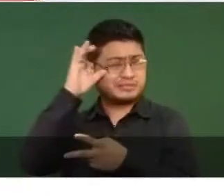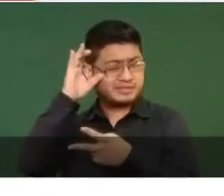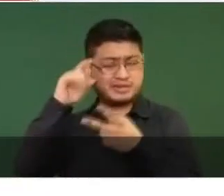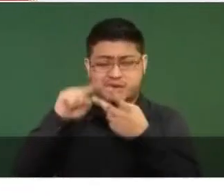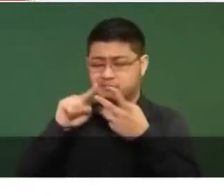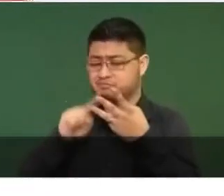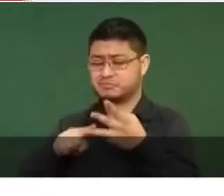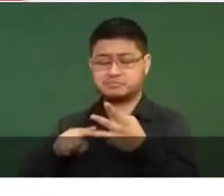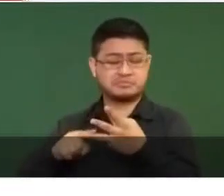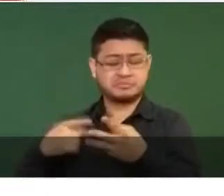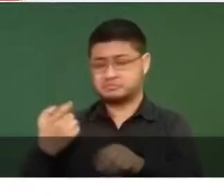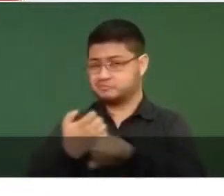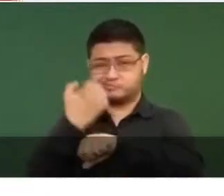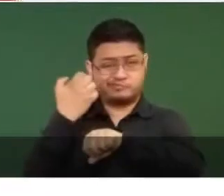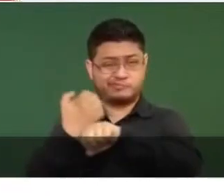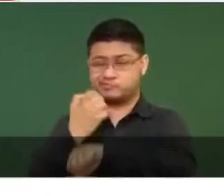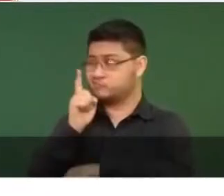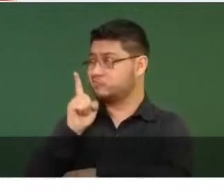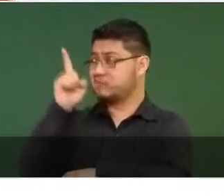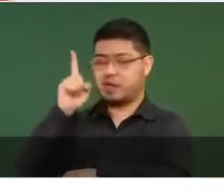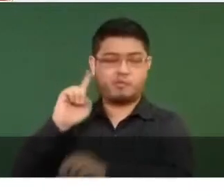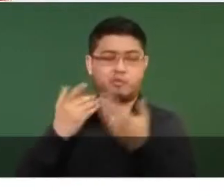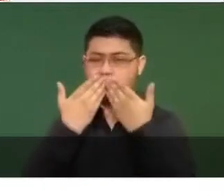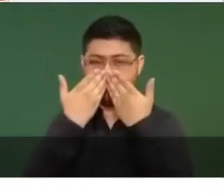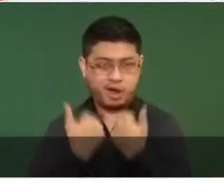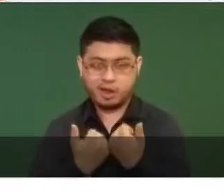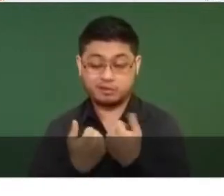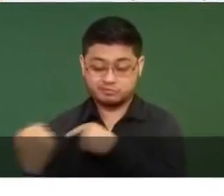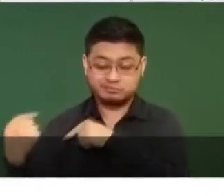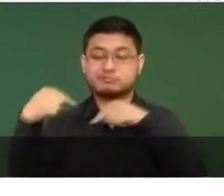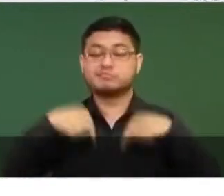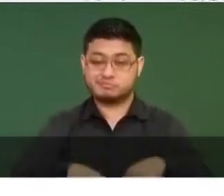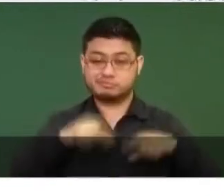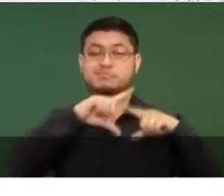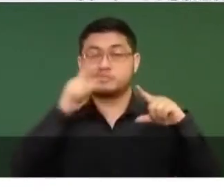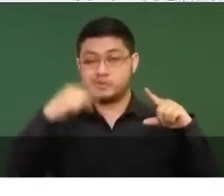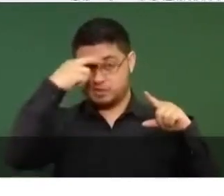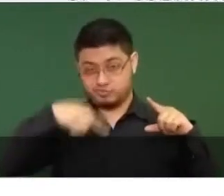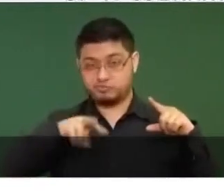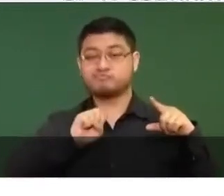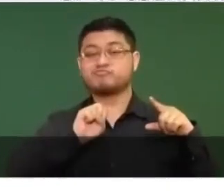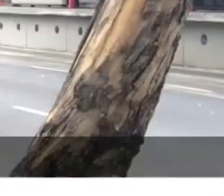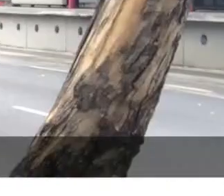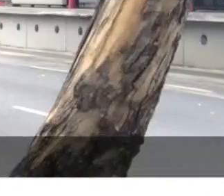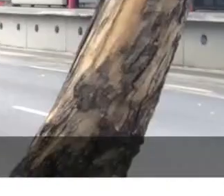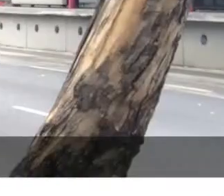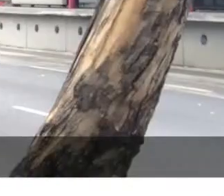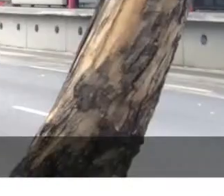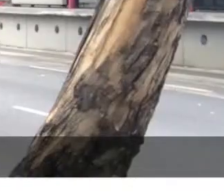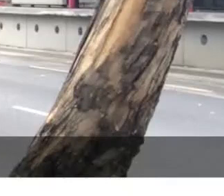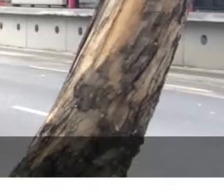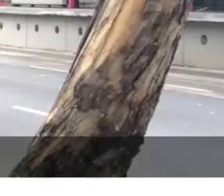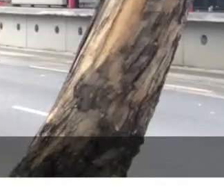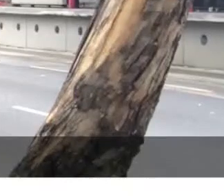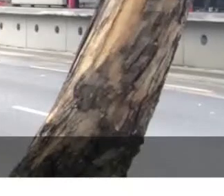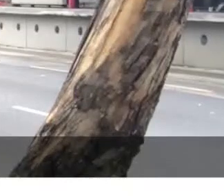cinco años de retrocesos en distintas materias que el país tiene más muertos que nunca y que se han incumplido promesas